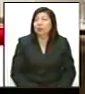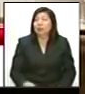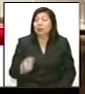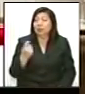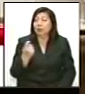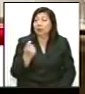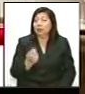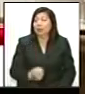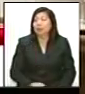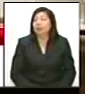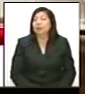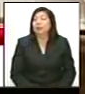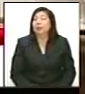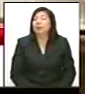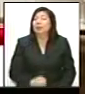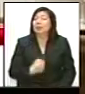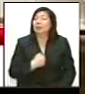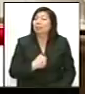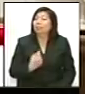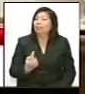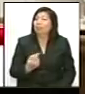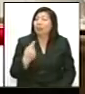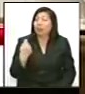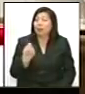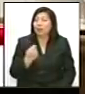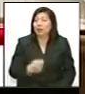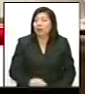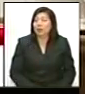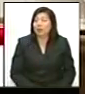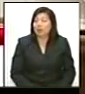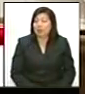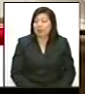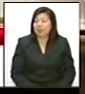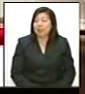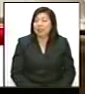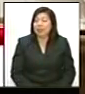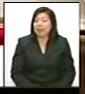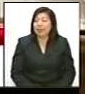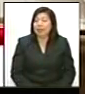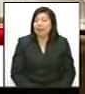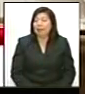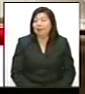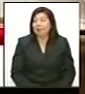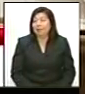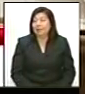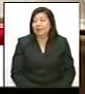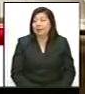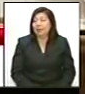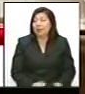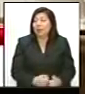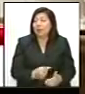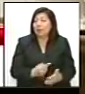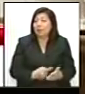y que ha conmovido a la opinión pública trujillana, congresista. Y con